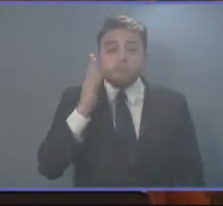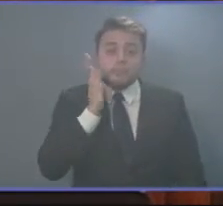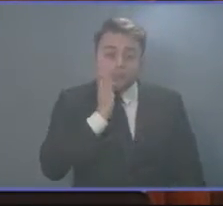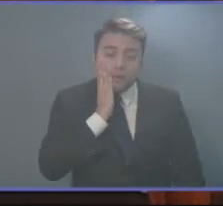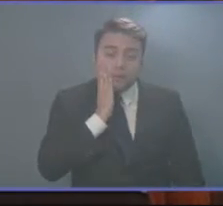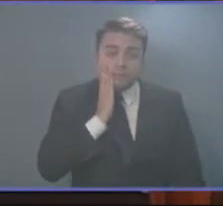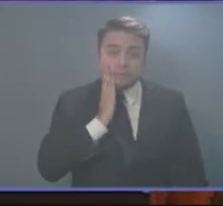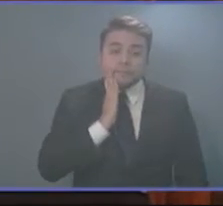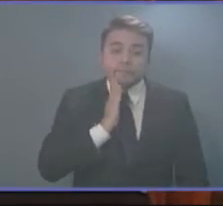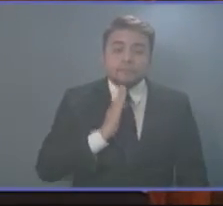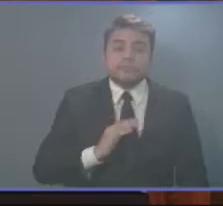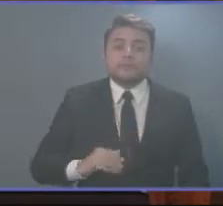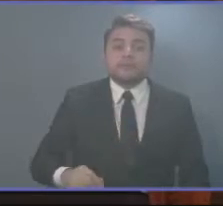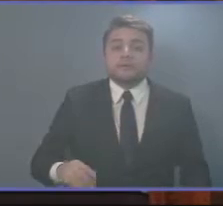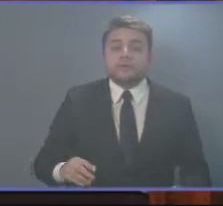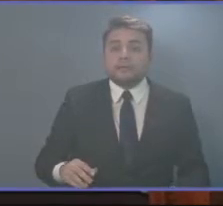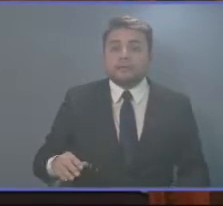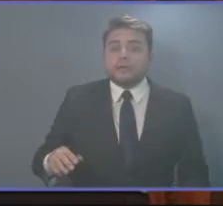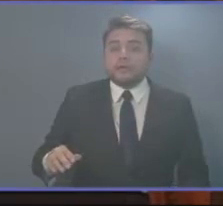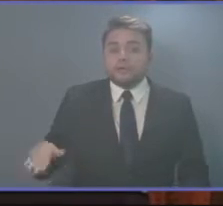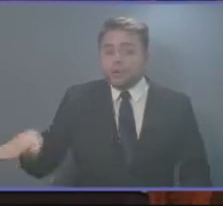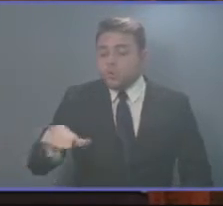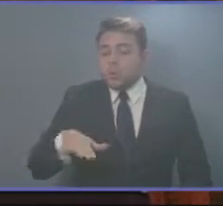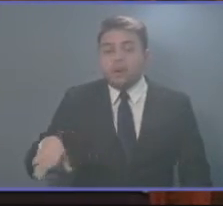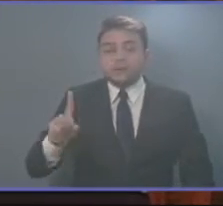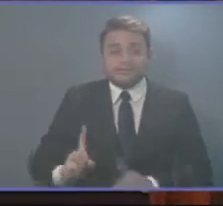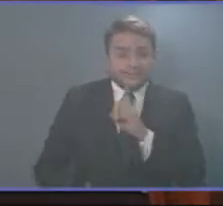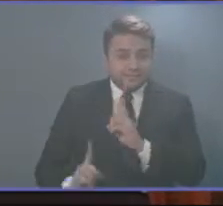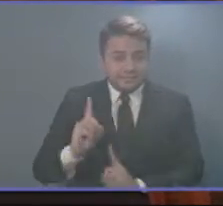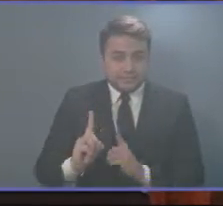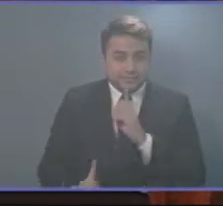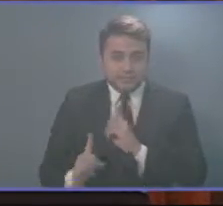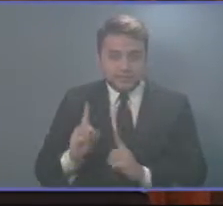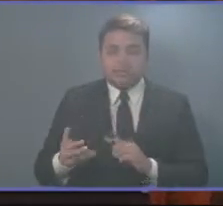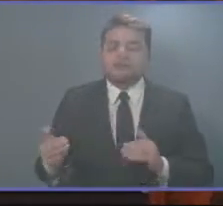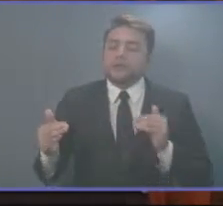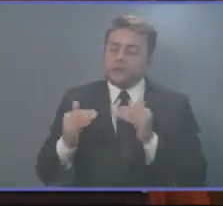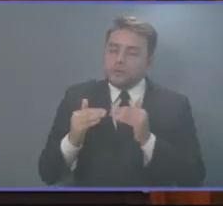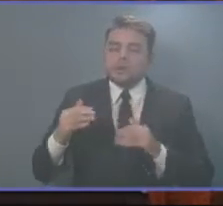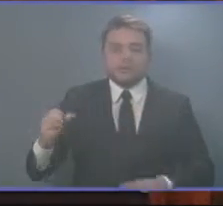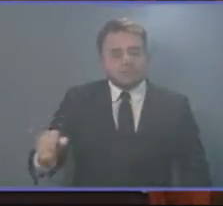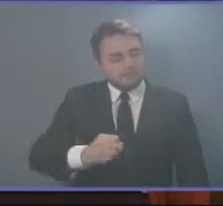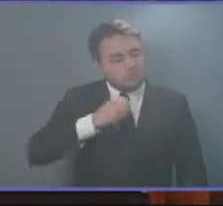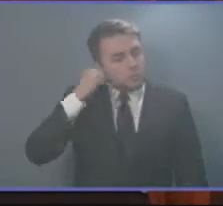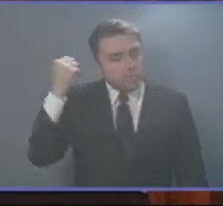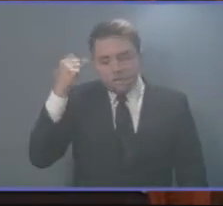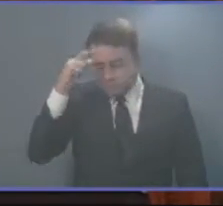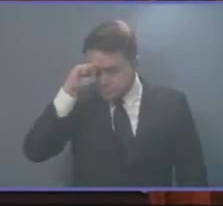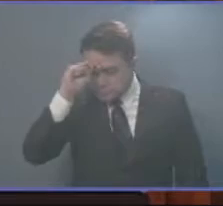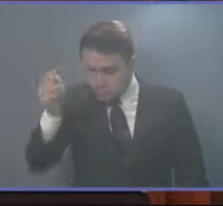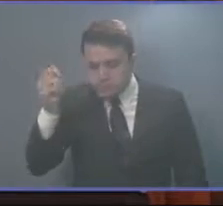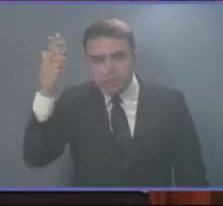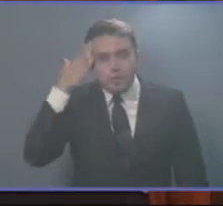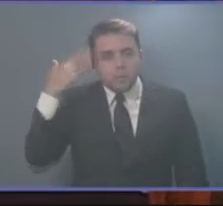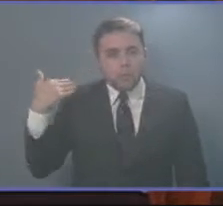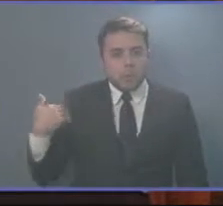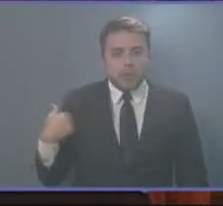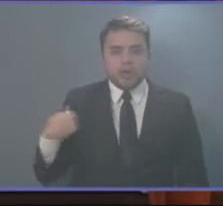que vienen de la ciudad de Santa Ana. Así también es un honor tener a nuestra hija meritísima, Griselda